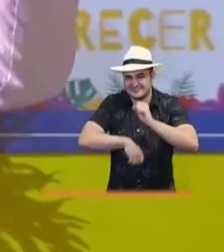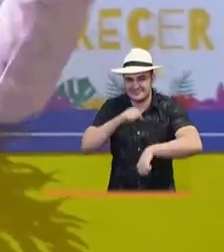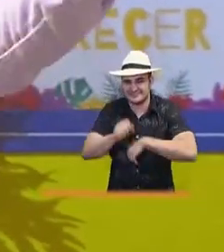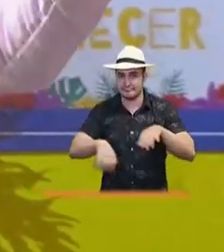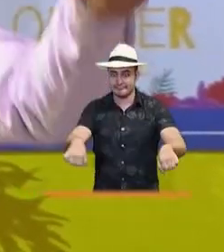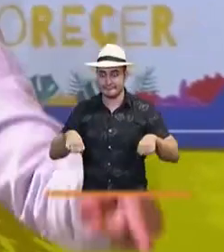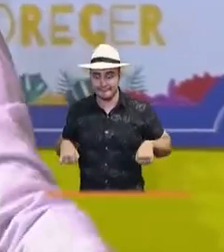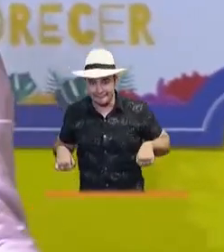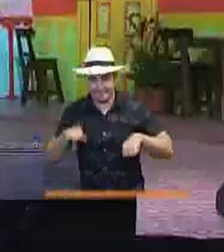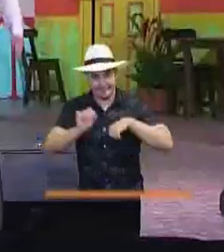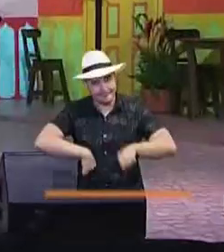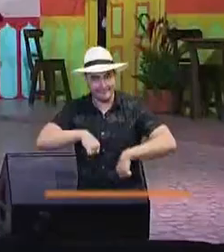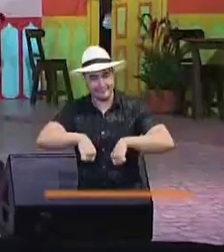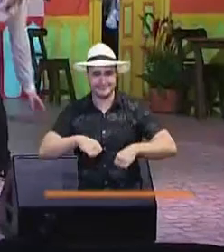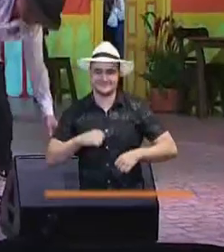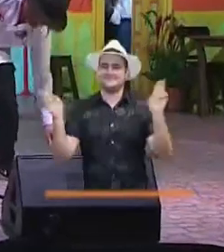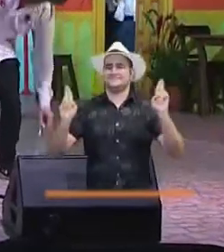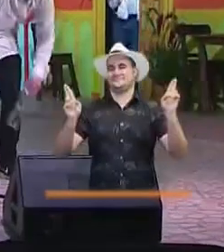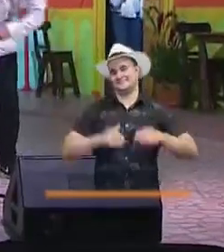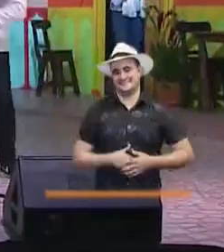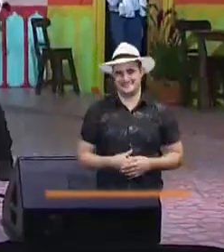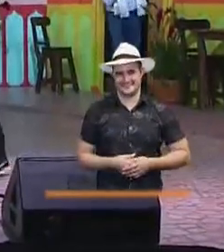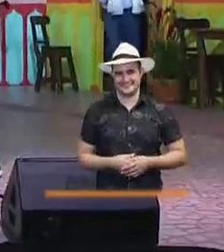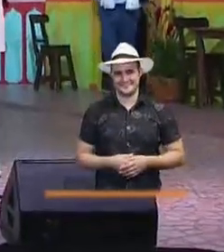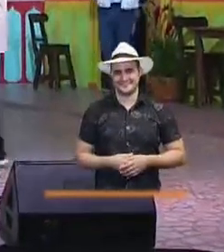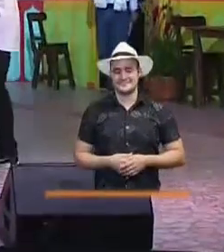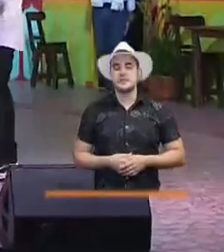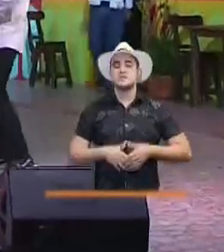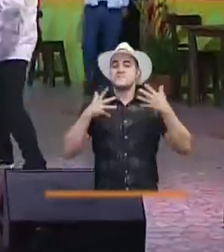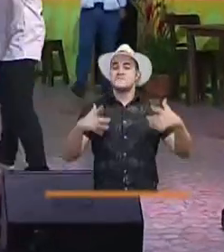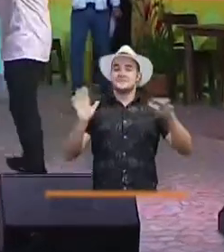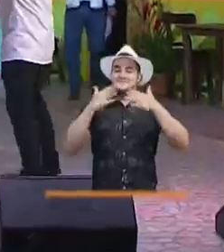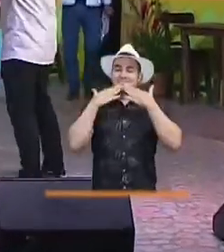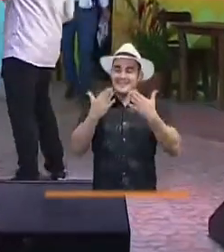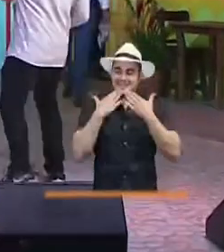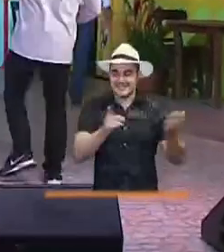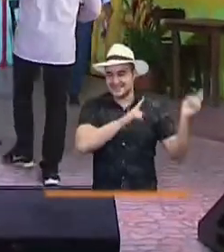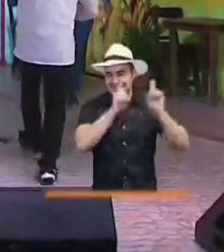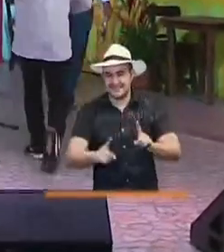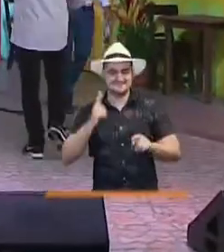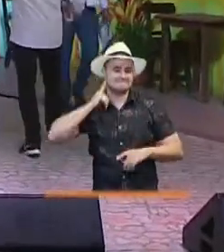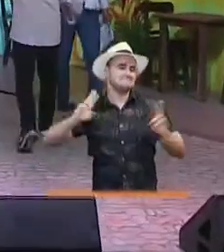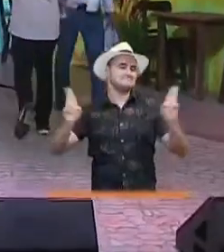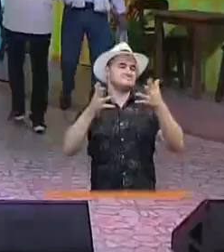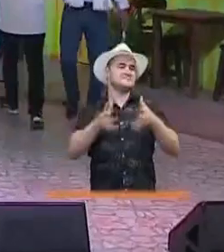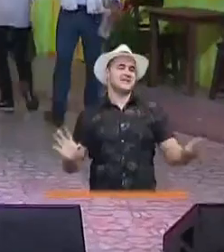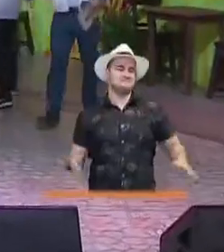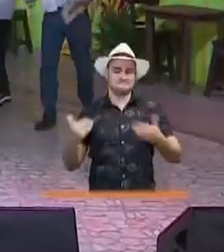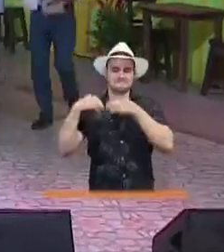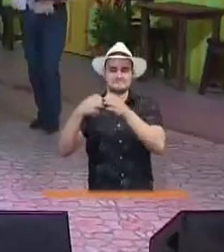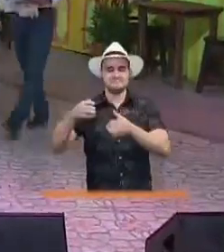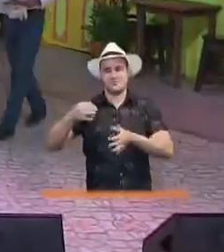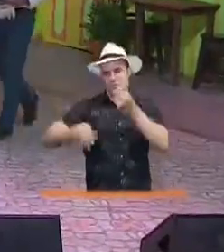un balcón. Gracias. Bueno, trovadores, gracias a ustedes. Ha sonado la campana del jurado